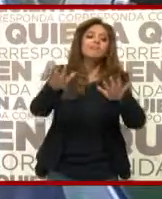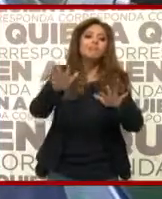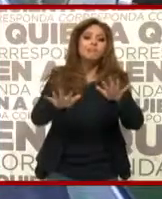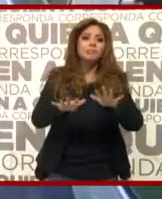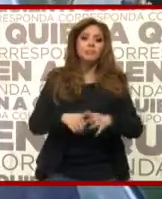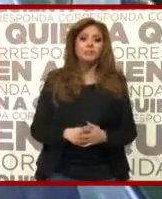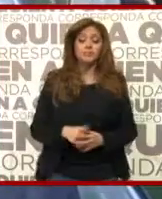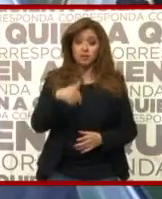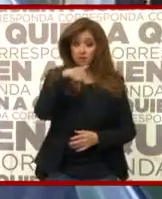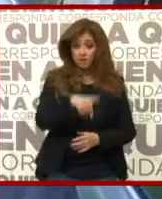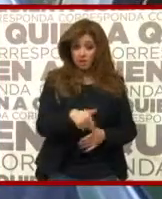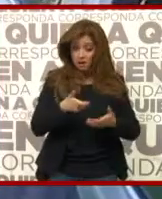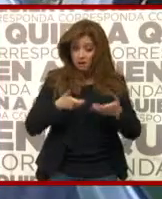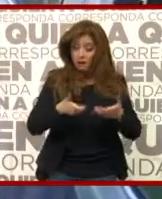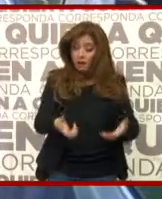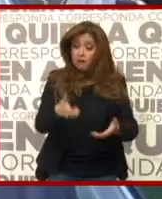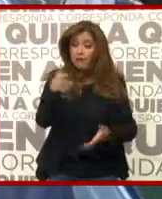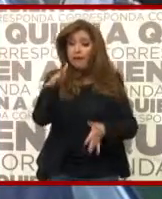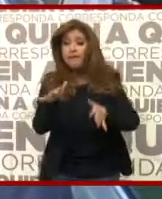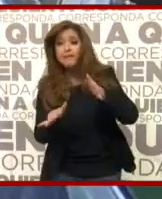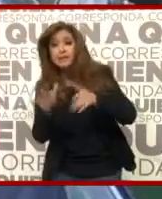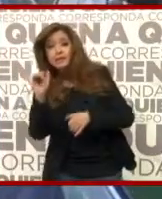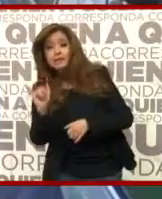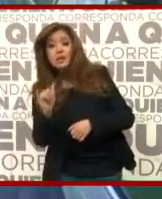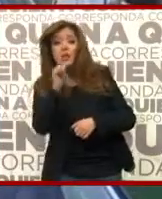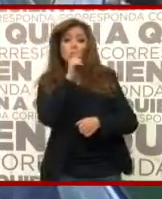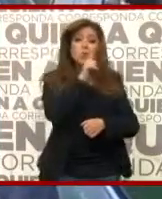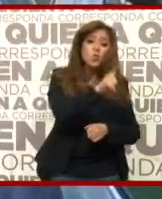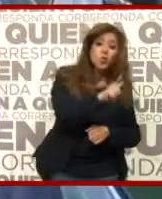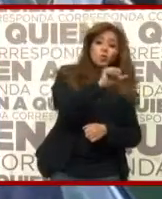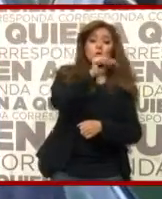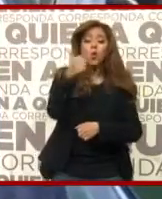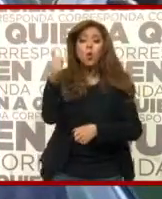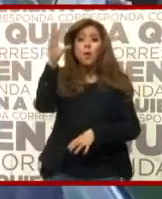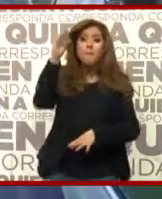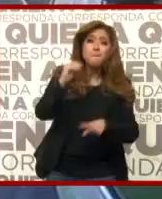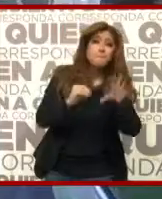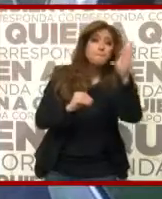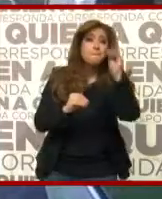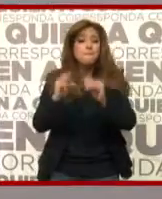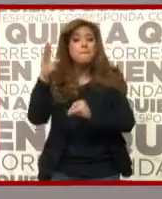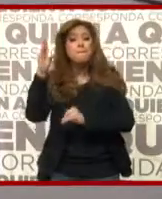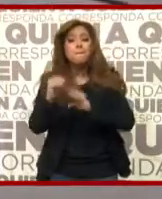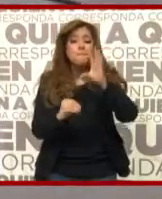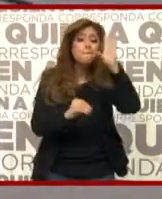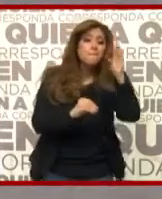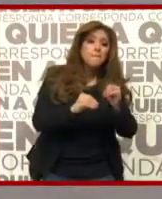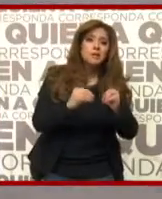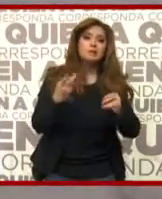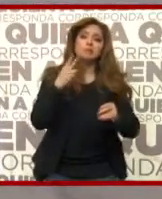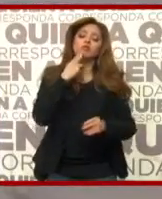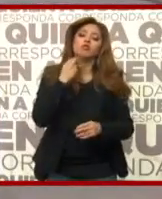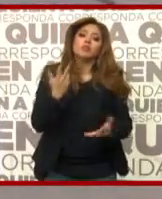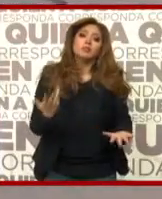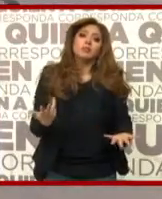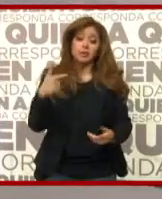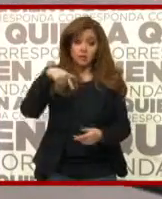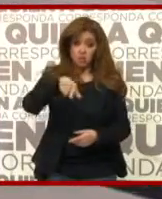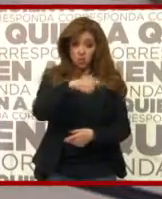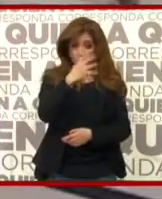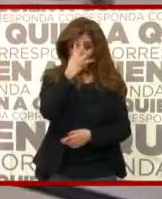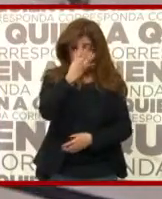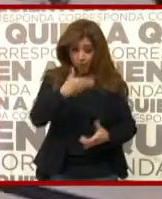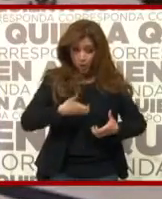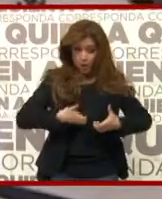constantemente la iluminación. Prenden unas y luego se apagan otras, pero sí están fallando constantemente. Son más de 4 calles a lo